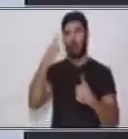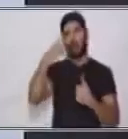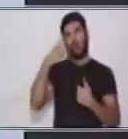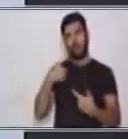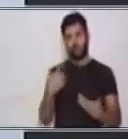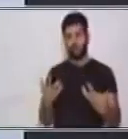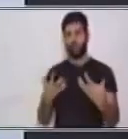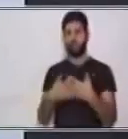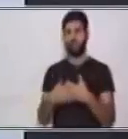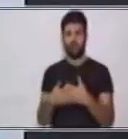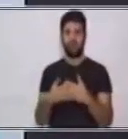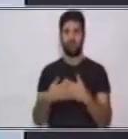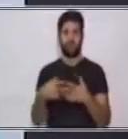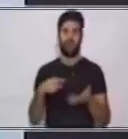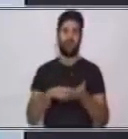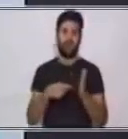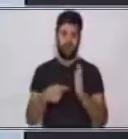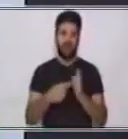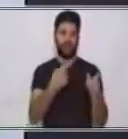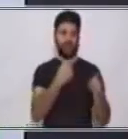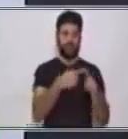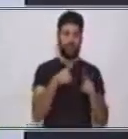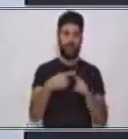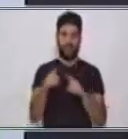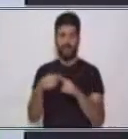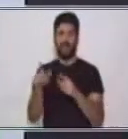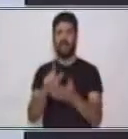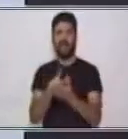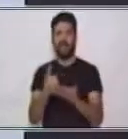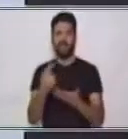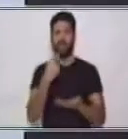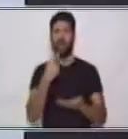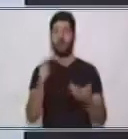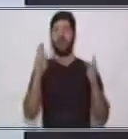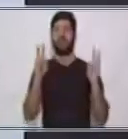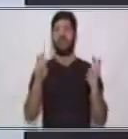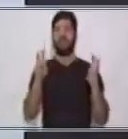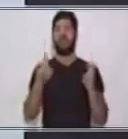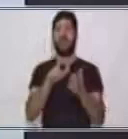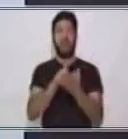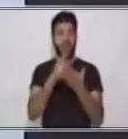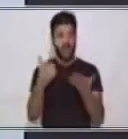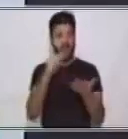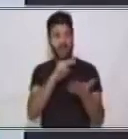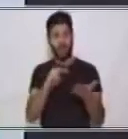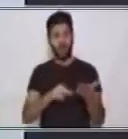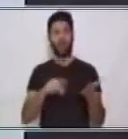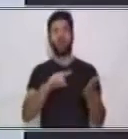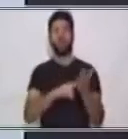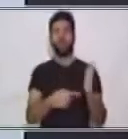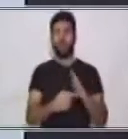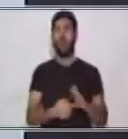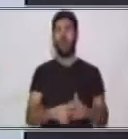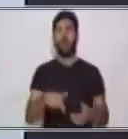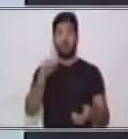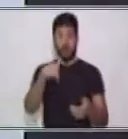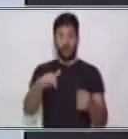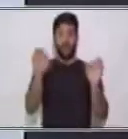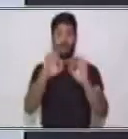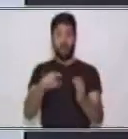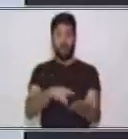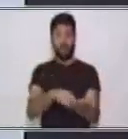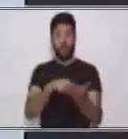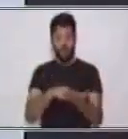que ellos han escrito en sus diferentes libros acerca de la lectura y por qué es una función principal y accesible del conocimiento